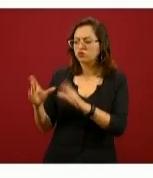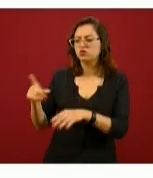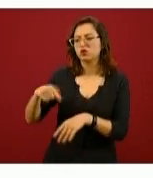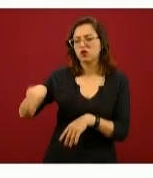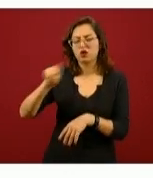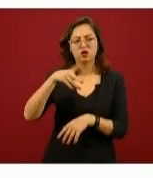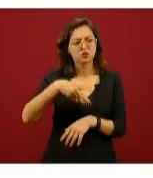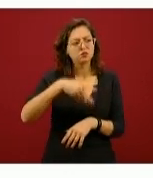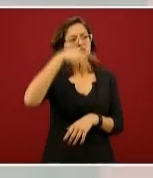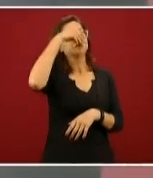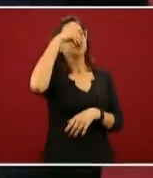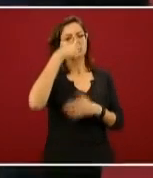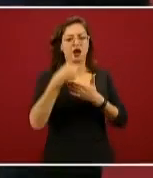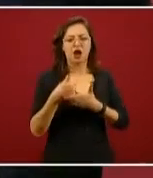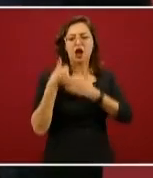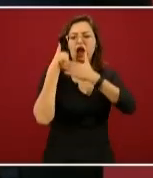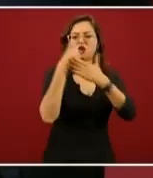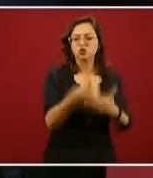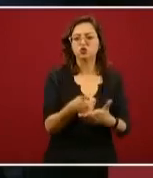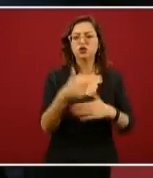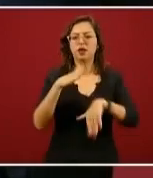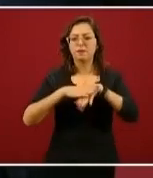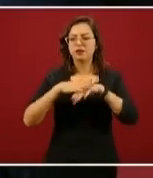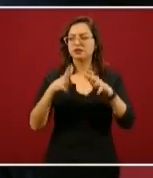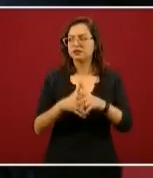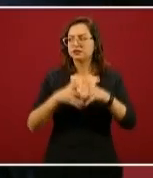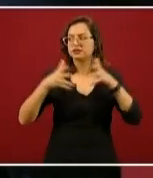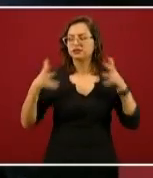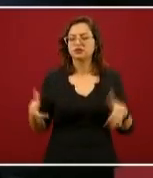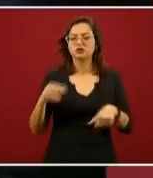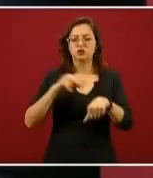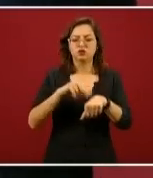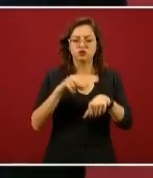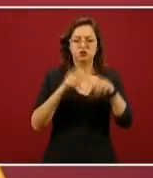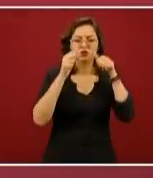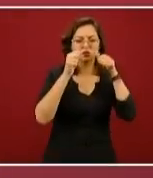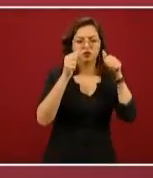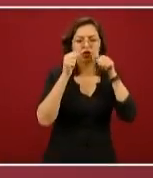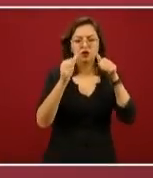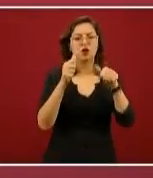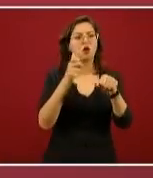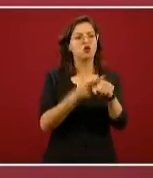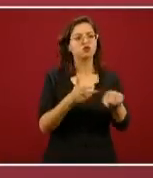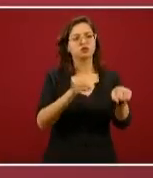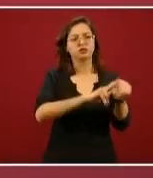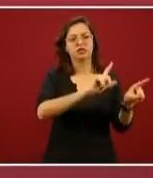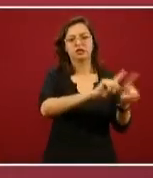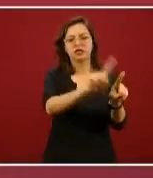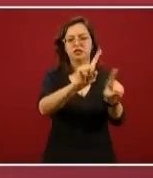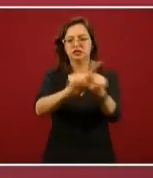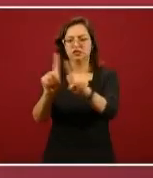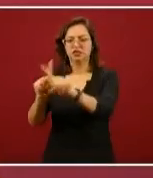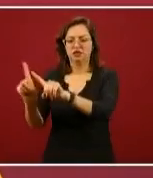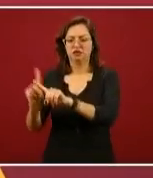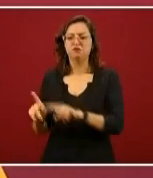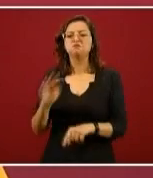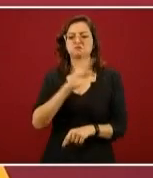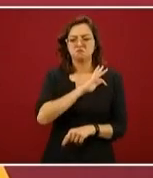servirnos para incrementar nuestras capacidades en las diferentes instalaciones que vamos